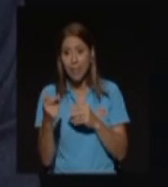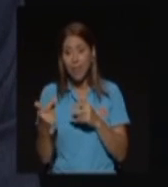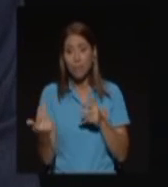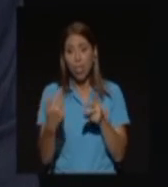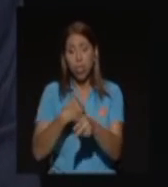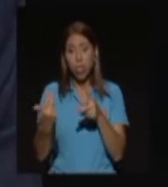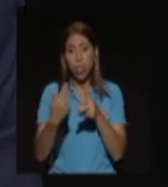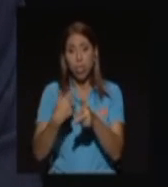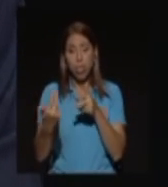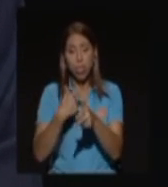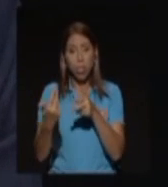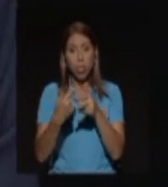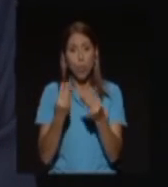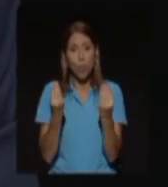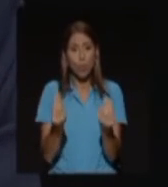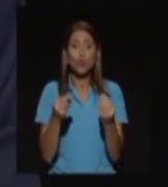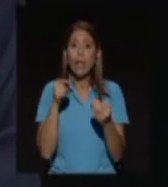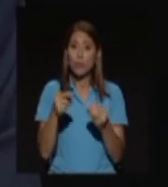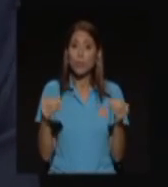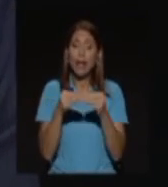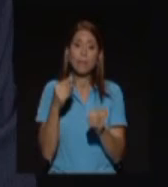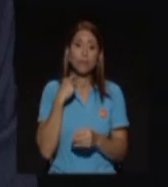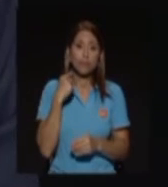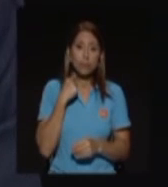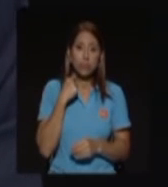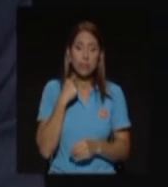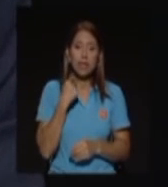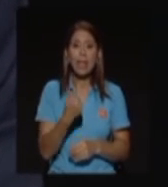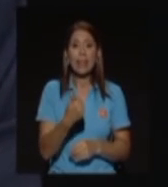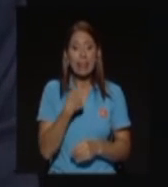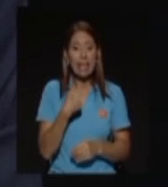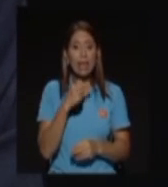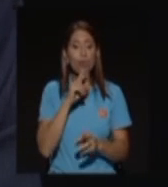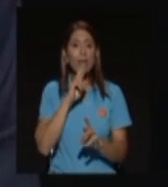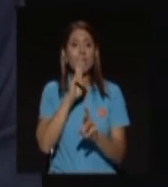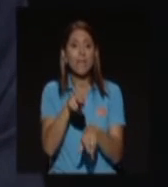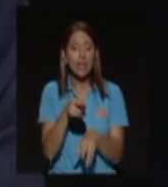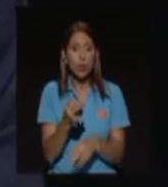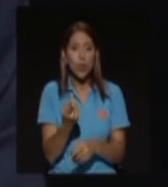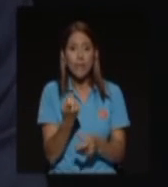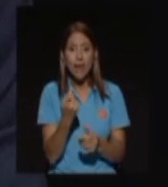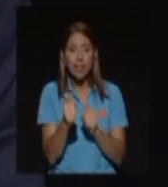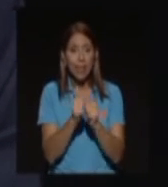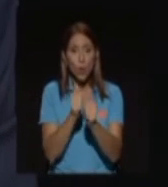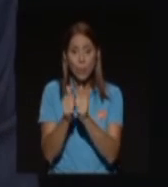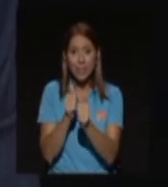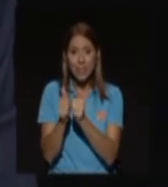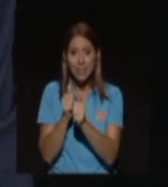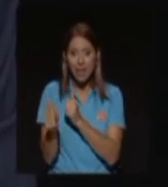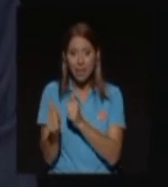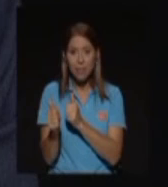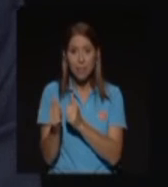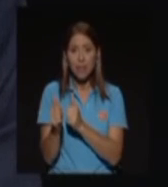tráfico impresionante. Eso aumenta los costos, tiene un efecto de falta de competitividad frente